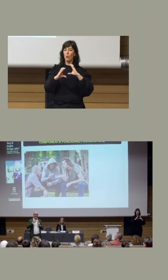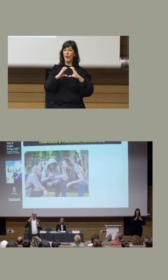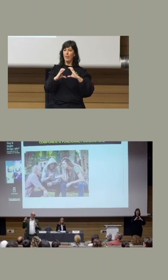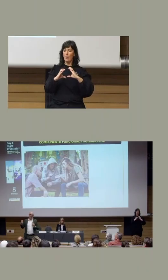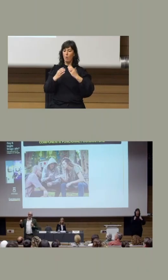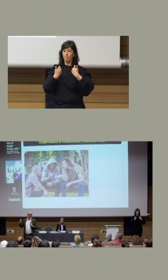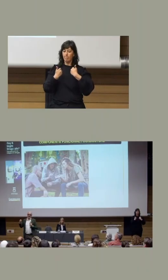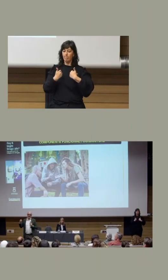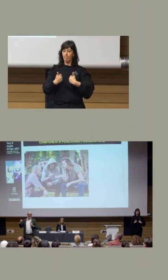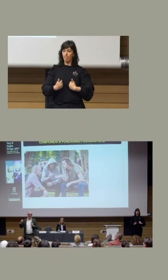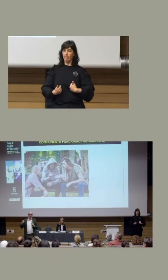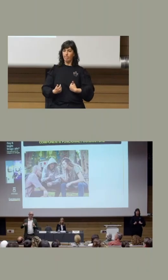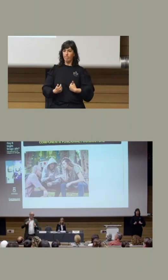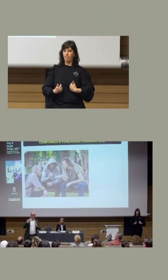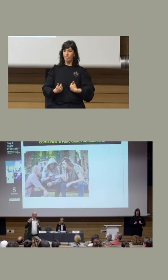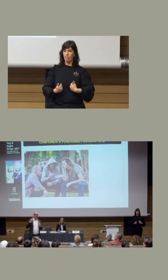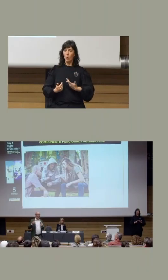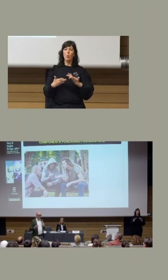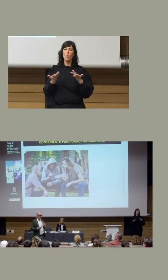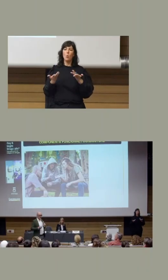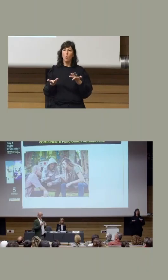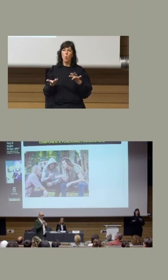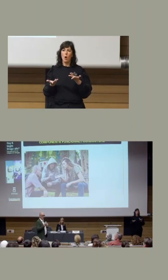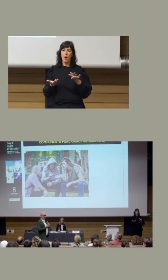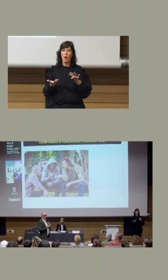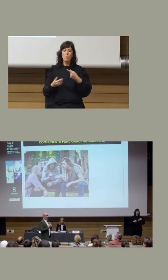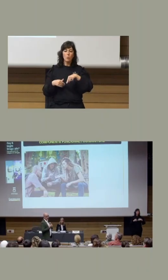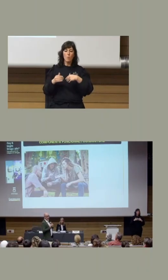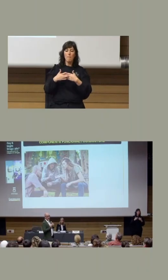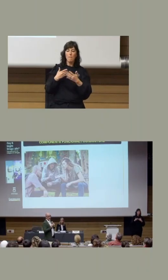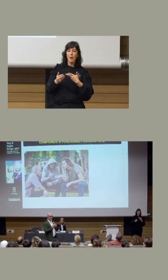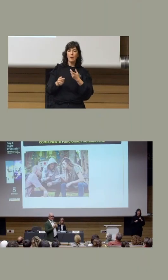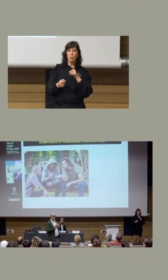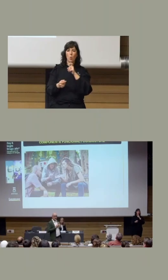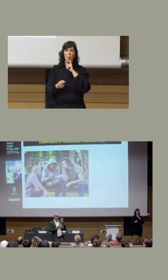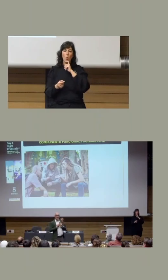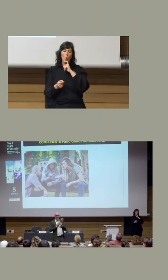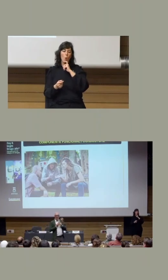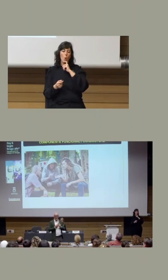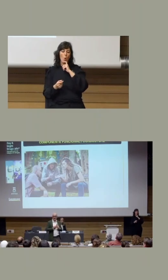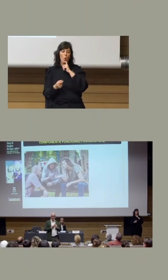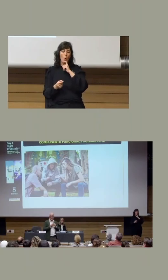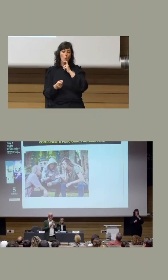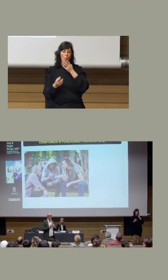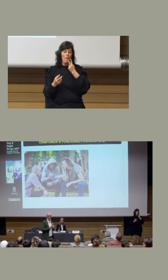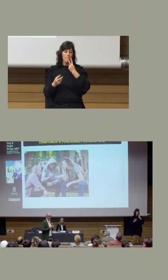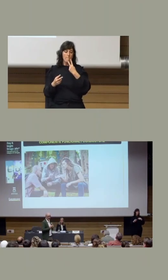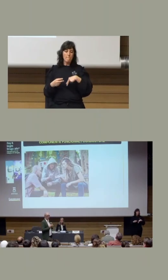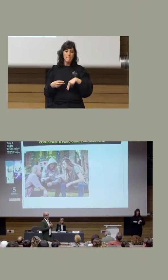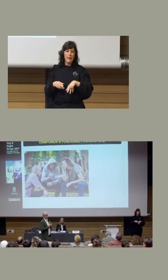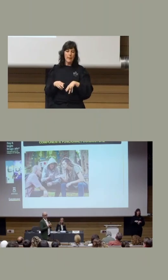abstraída. ¿Cómo tendríais las manos? ¿Cómo os comunicaríais? ¿Cómo tendríais las piernas? ¿Estaríais sentados? ¿Estaríais